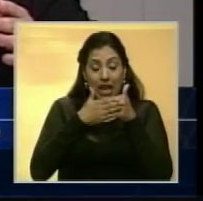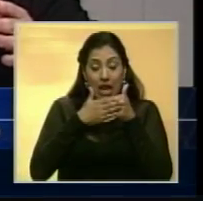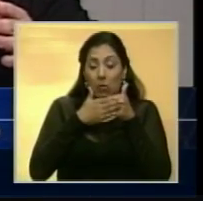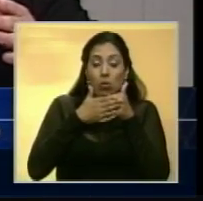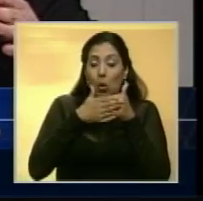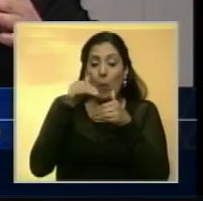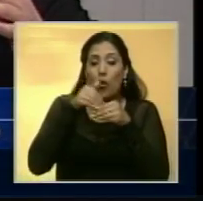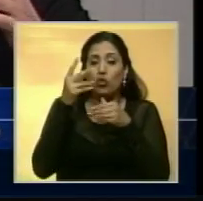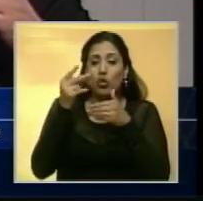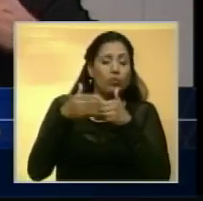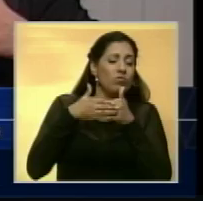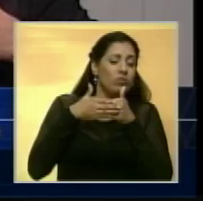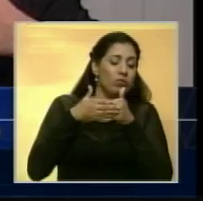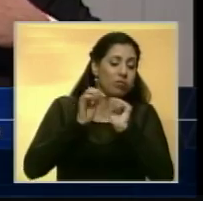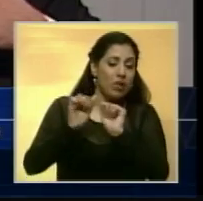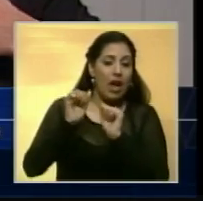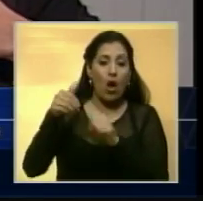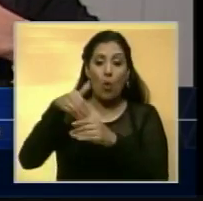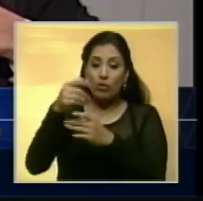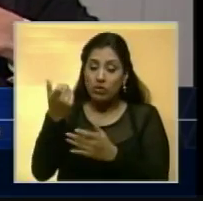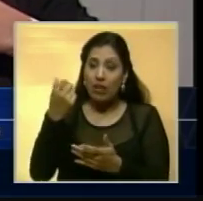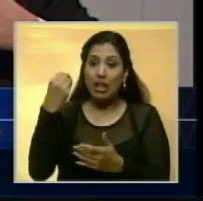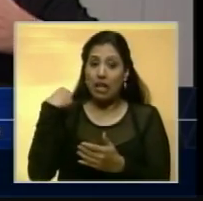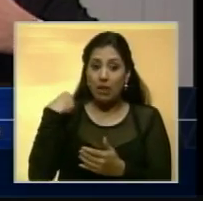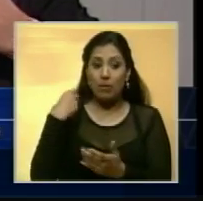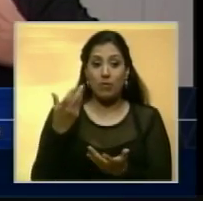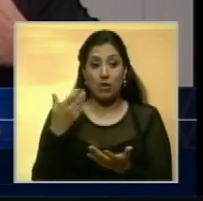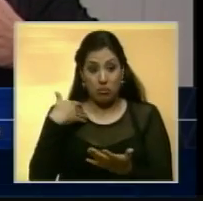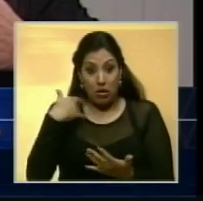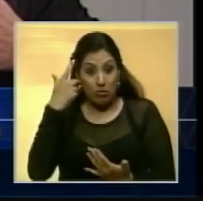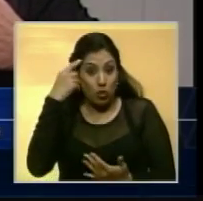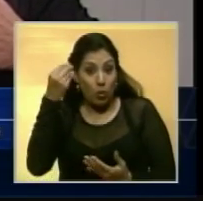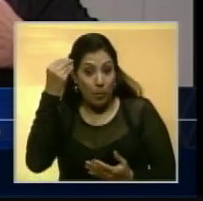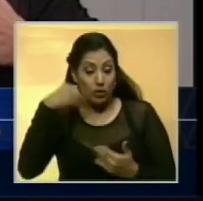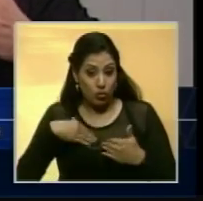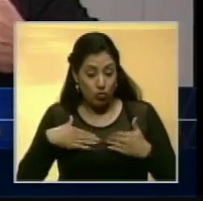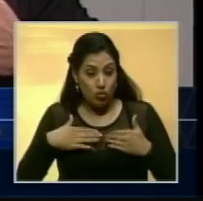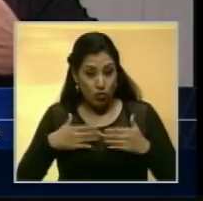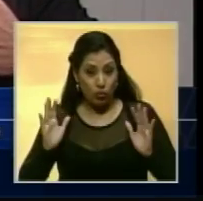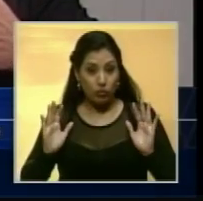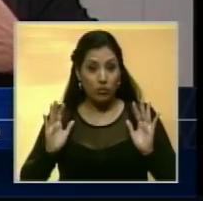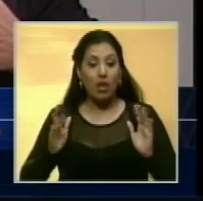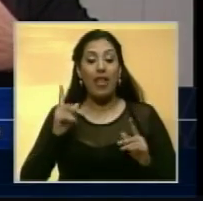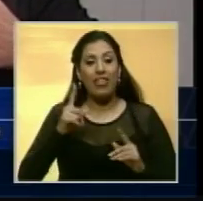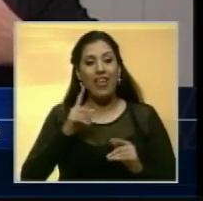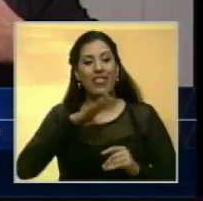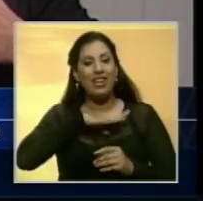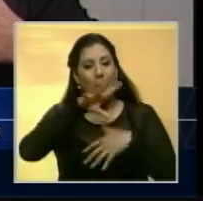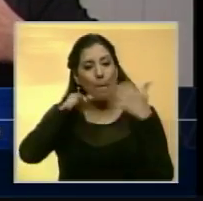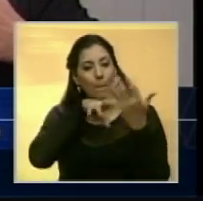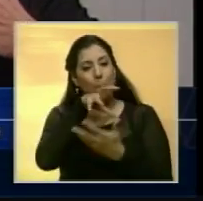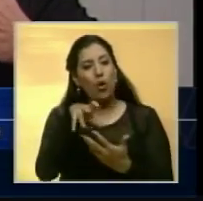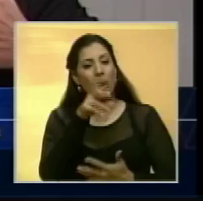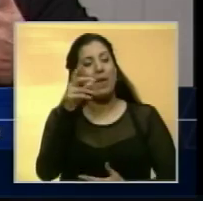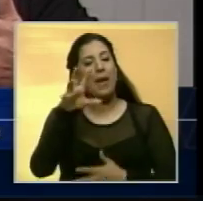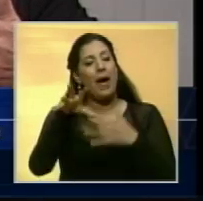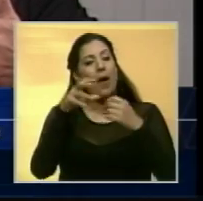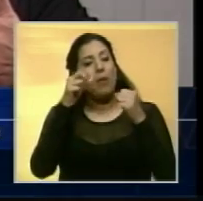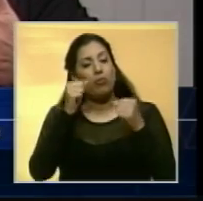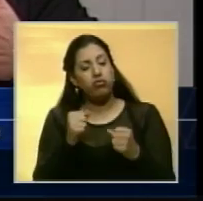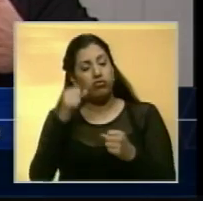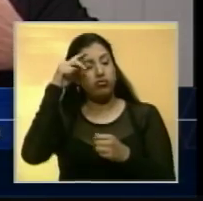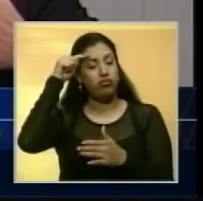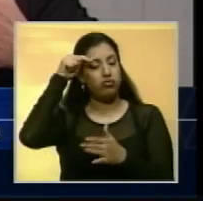revocatorio para la oposición, o al menos para Ángel Medina, para mí, coloca al país en una situación de crisis